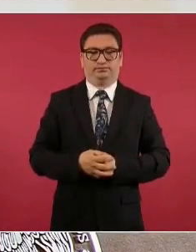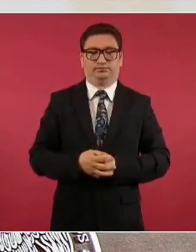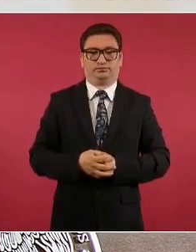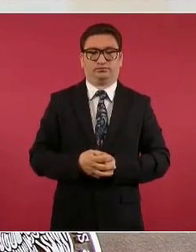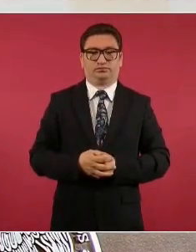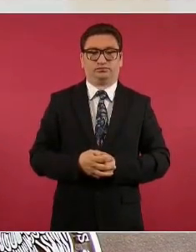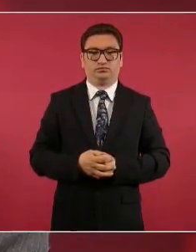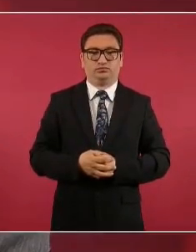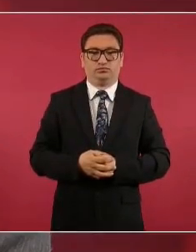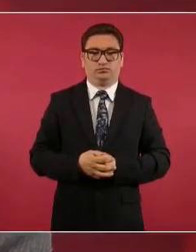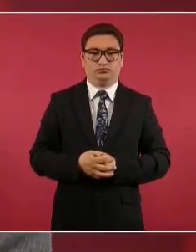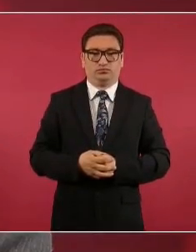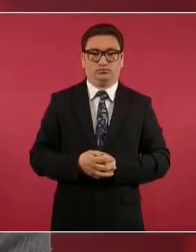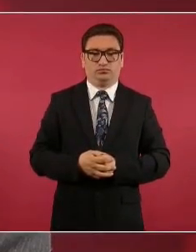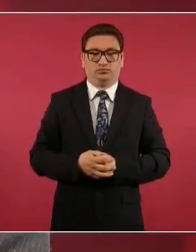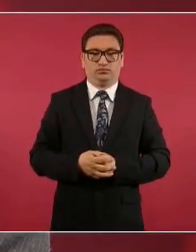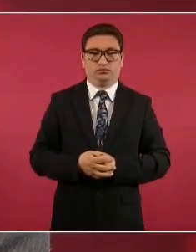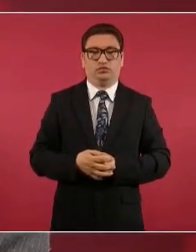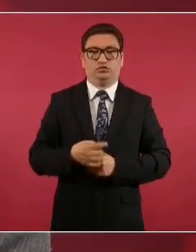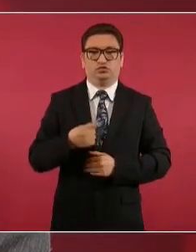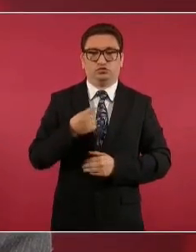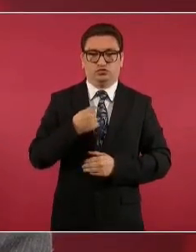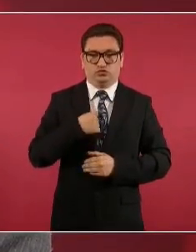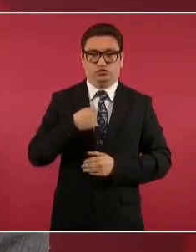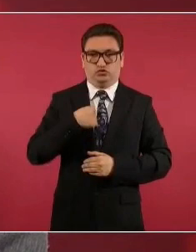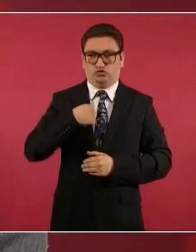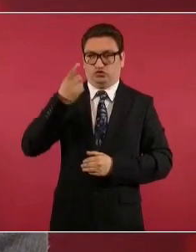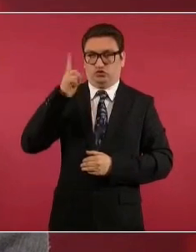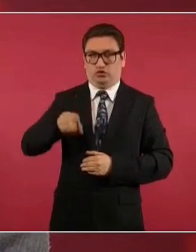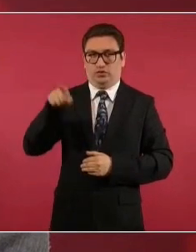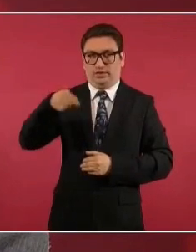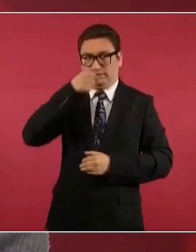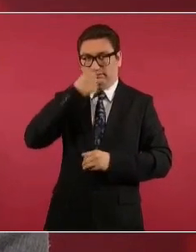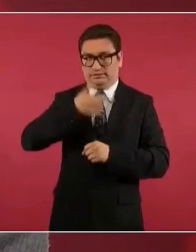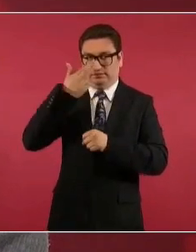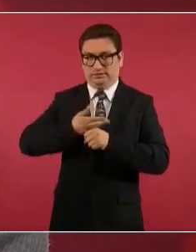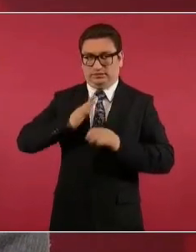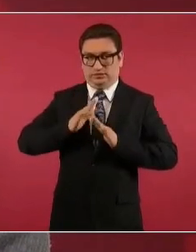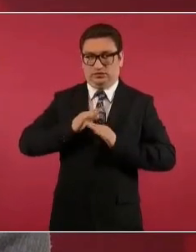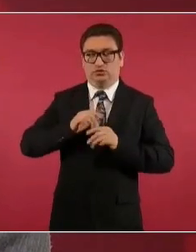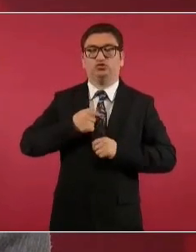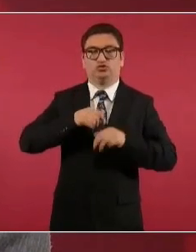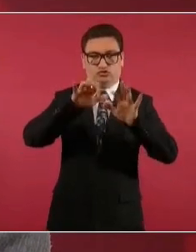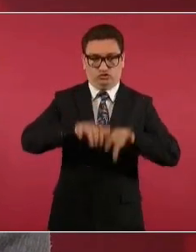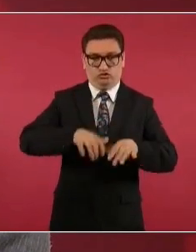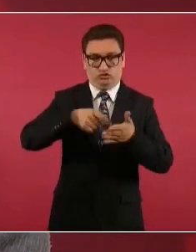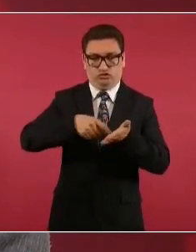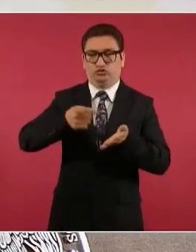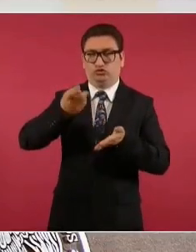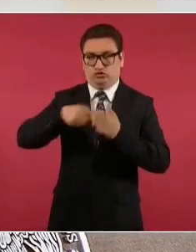yo di la instrucción al secretario de la Defensa por escrito.